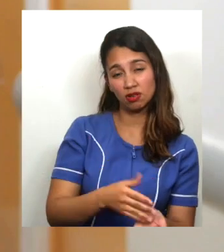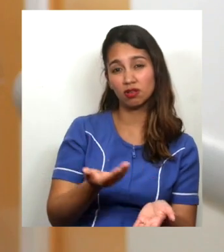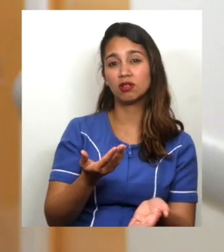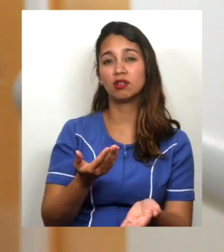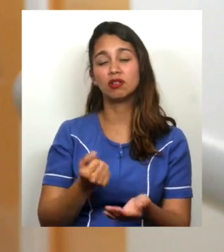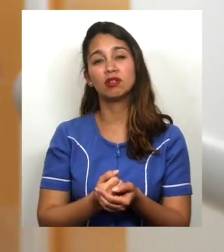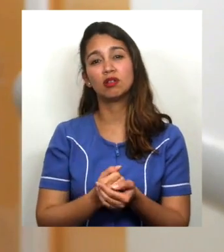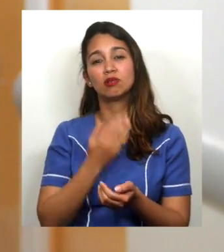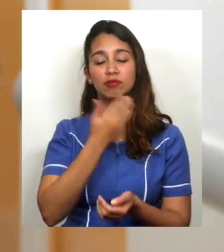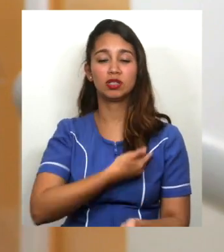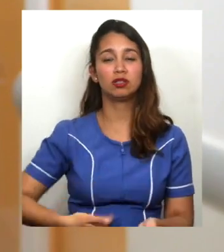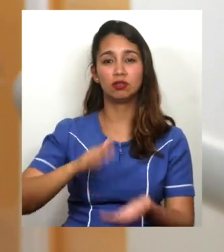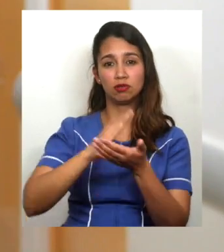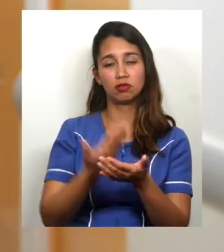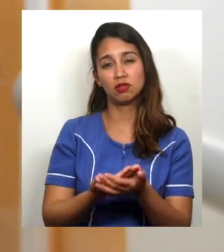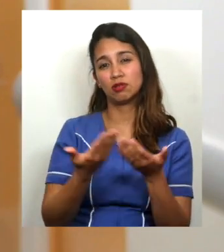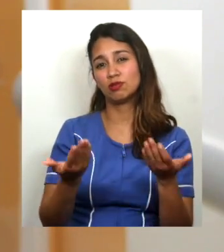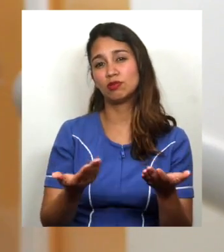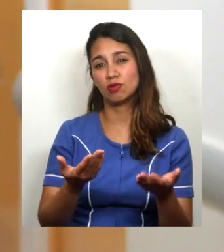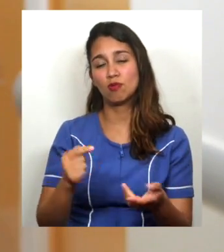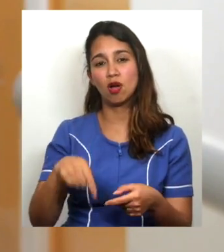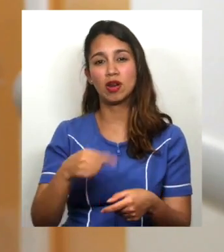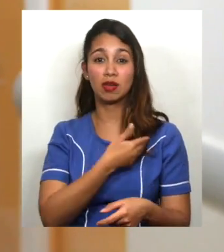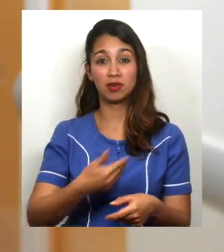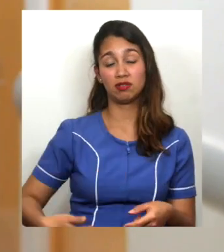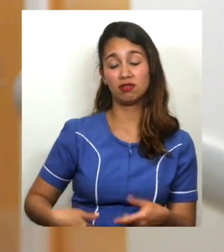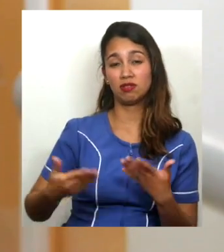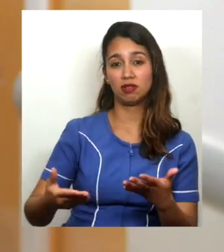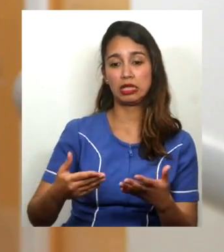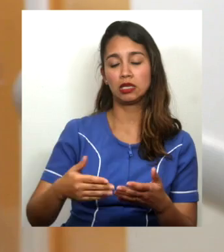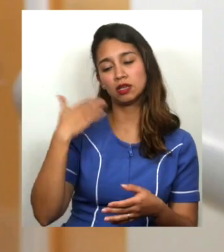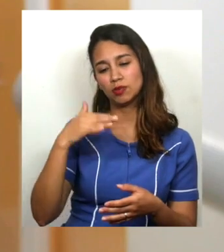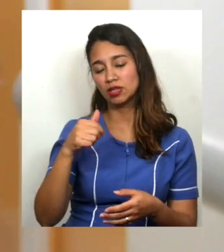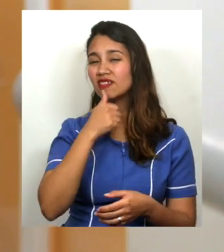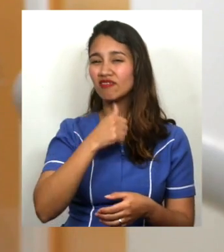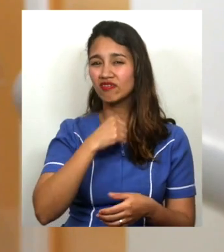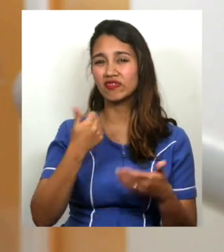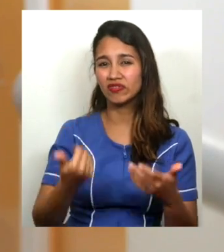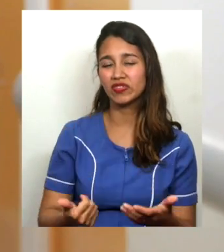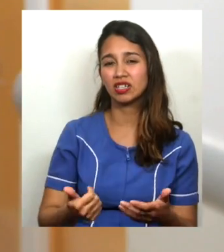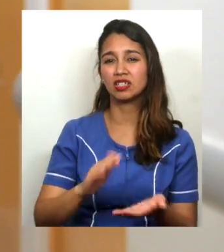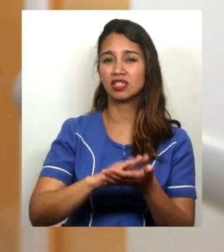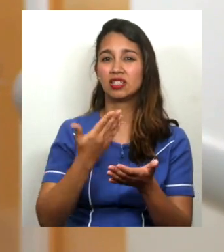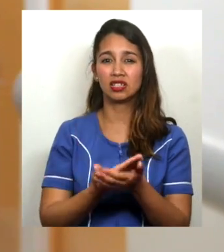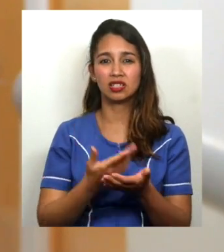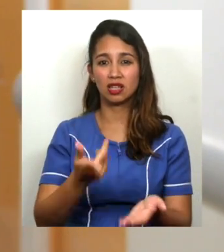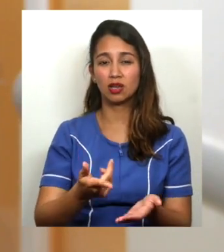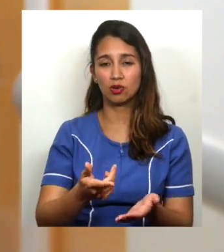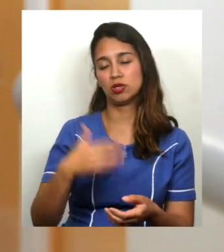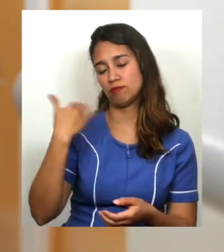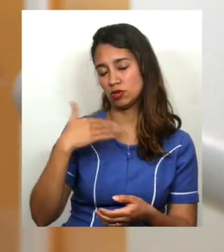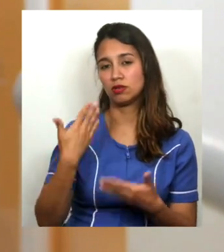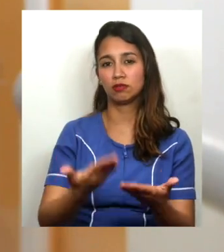Servicio de Salud y particularmente para lo que es el Ministerio de Salud y particularmente para la Presidenta viene a reforzar la necesidad importante de que la salud